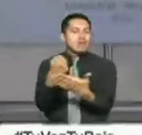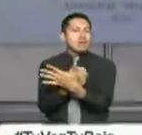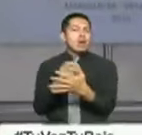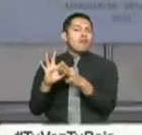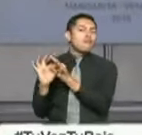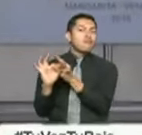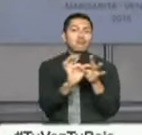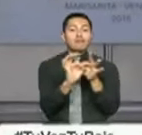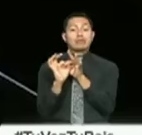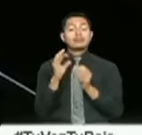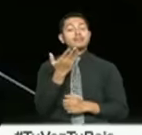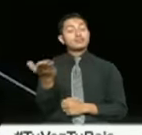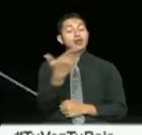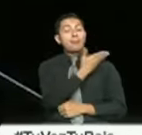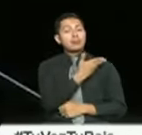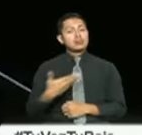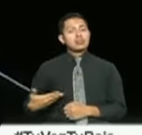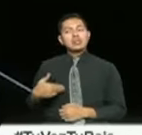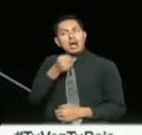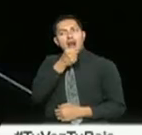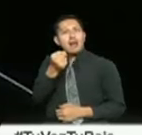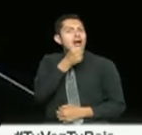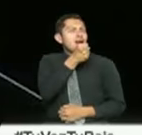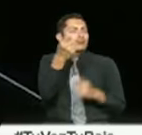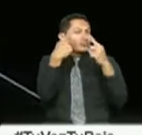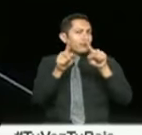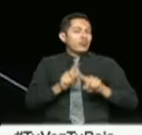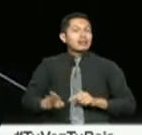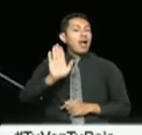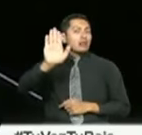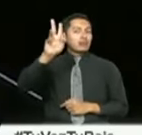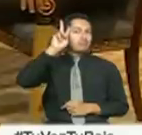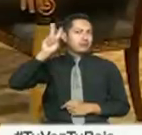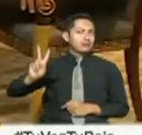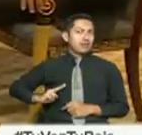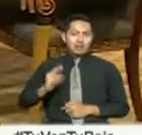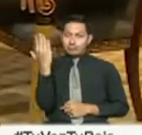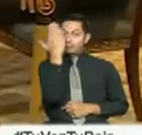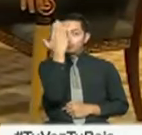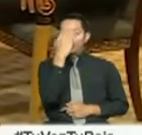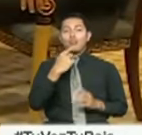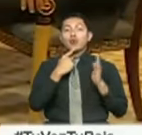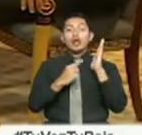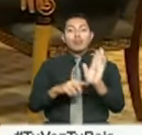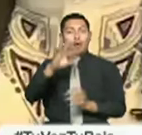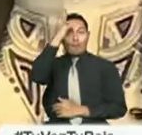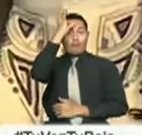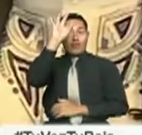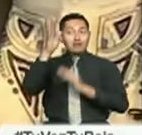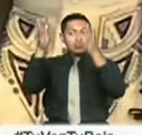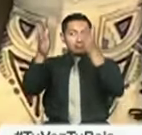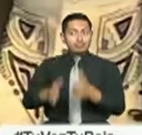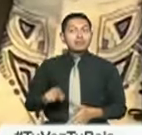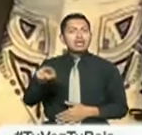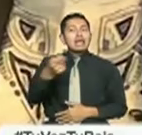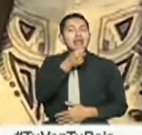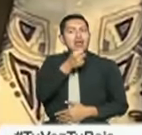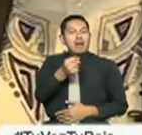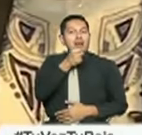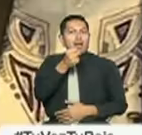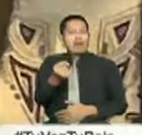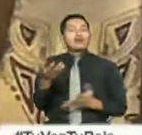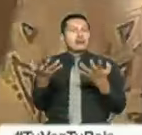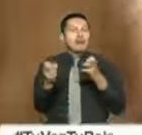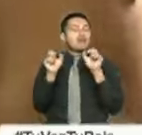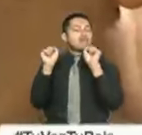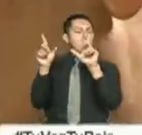mandatario concederá varias entrevistas, entre ellas a la productora independiente francesa, para el documental de cine que se denomina Yo Soy